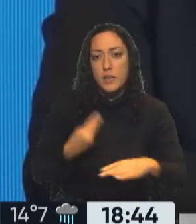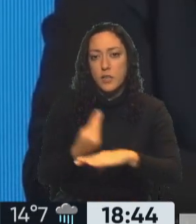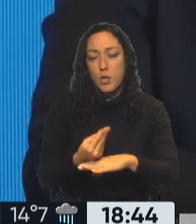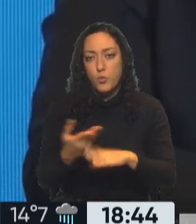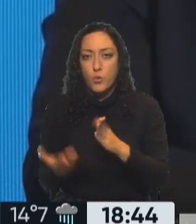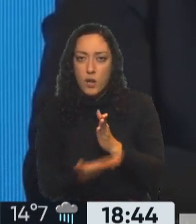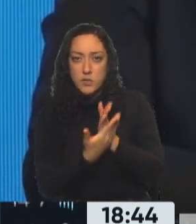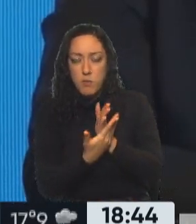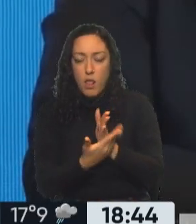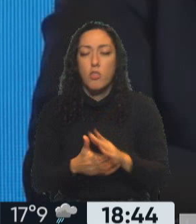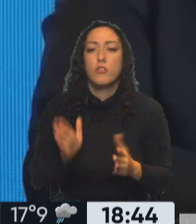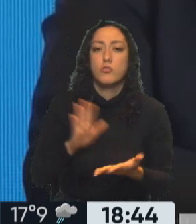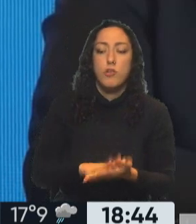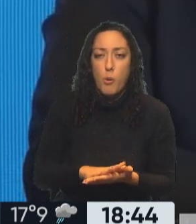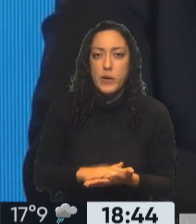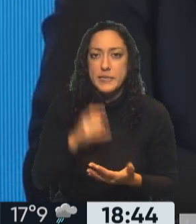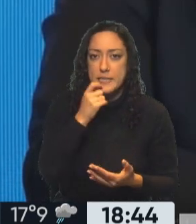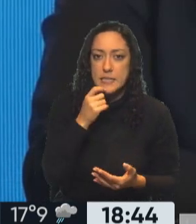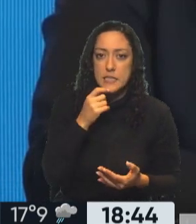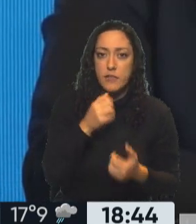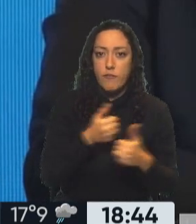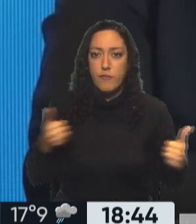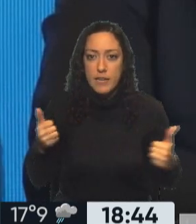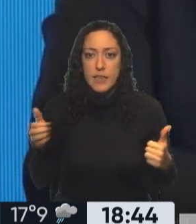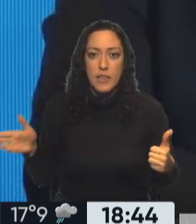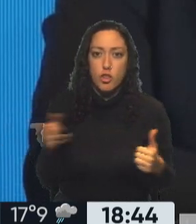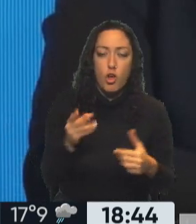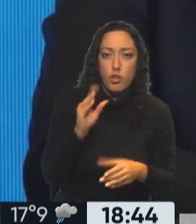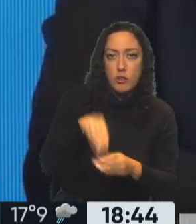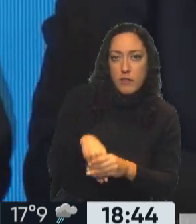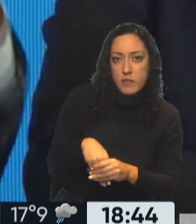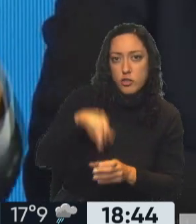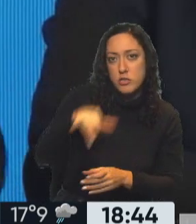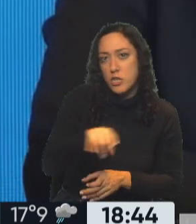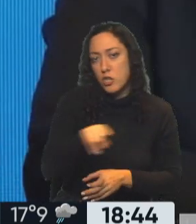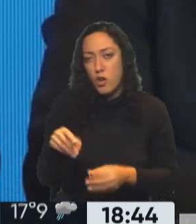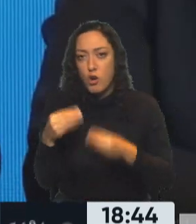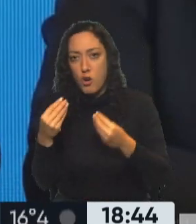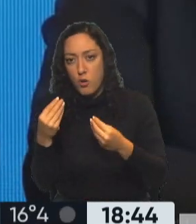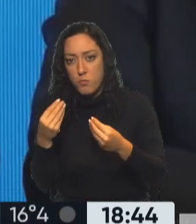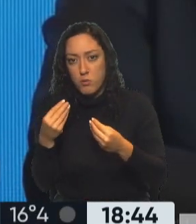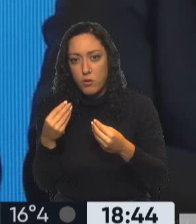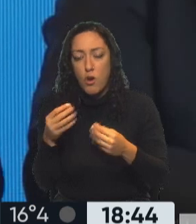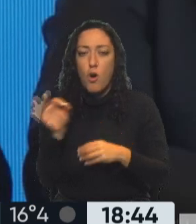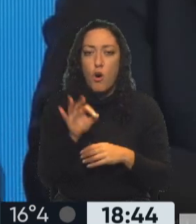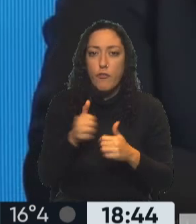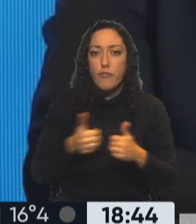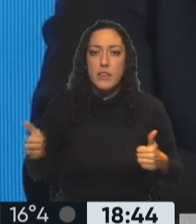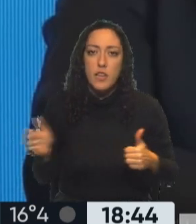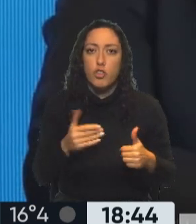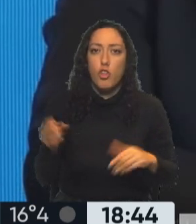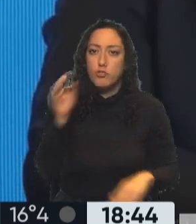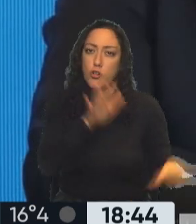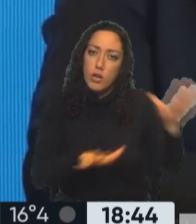respecto de si participamos o no en el frente de todos y como participamos y cómo se diseña el frente y cuál es